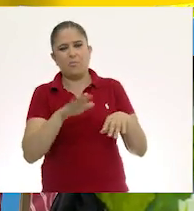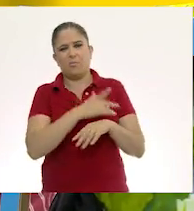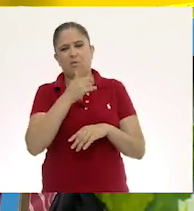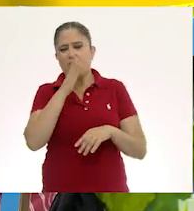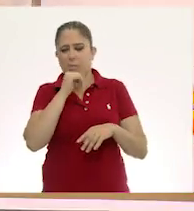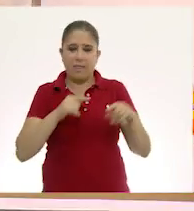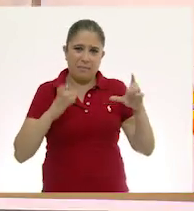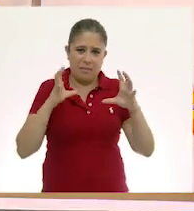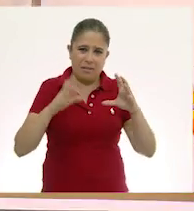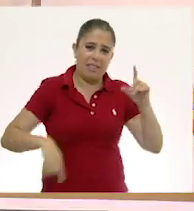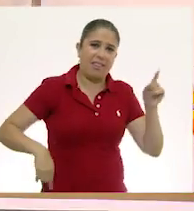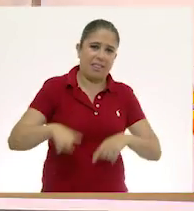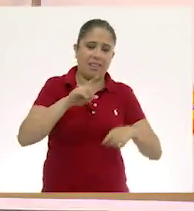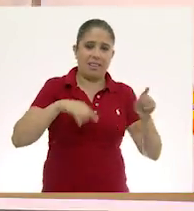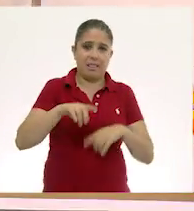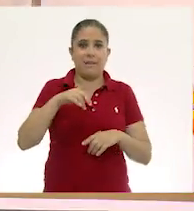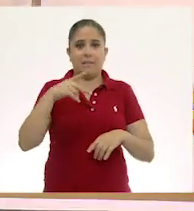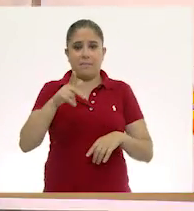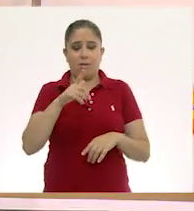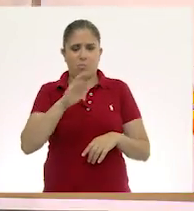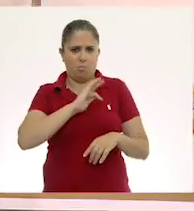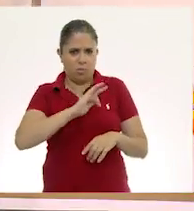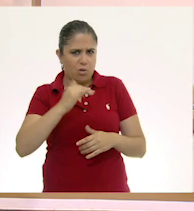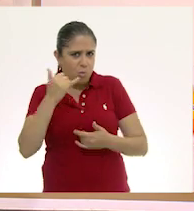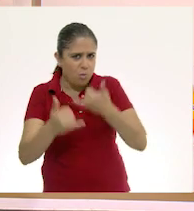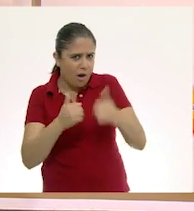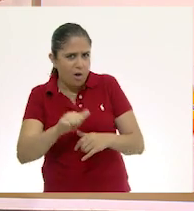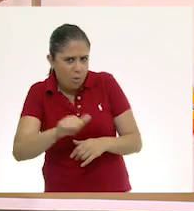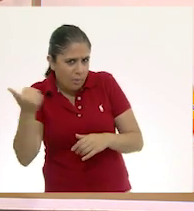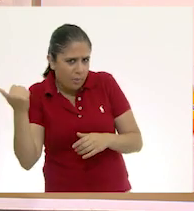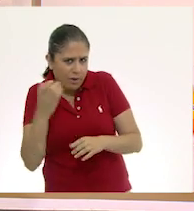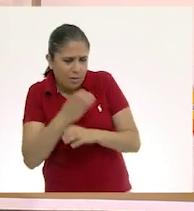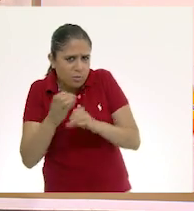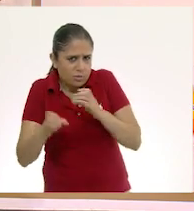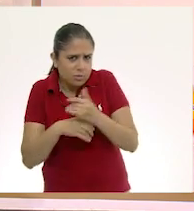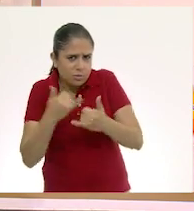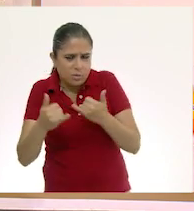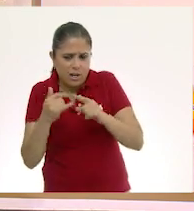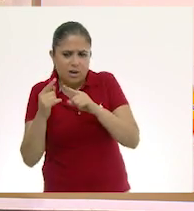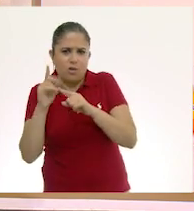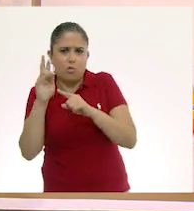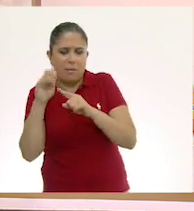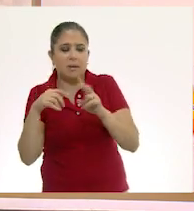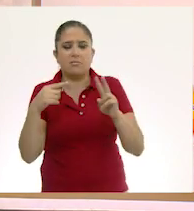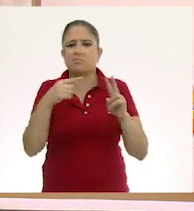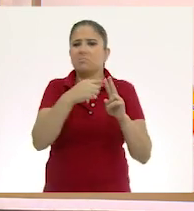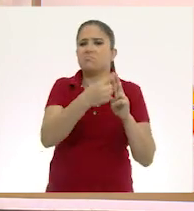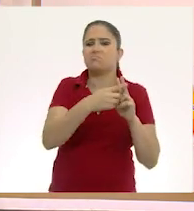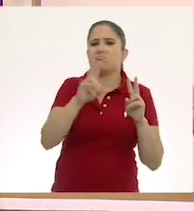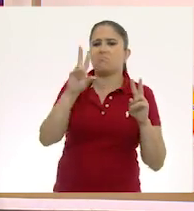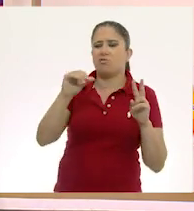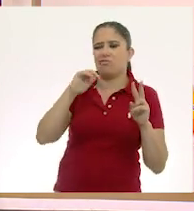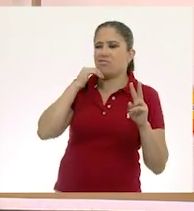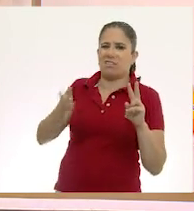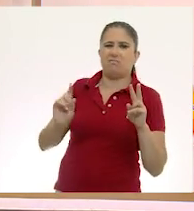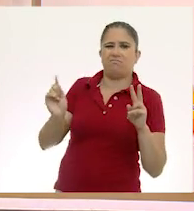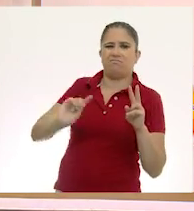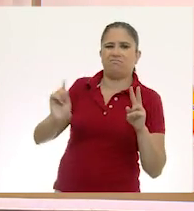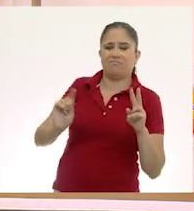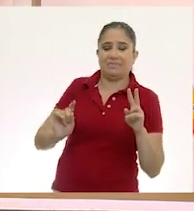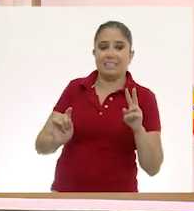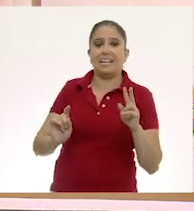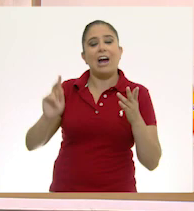podía patear su balón. Pero que podía jugar a otra cosa. Pero sugirió otra cosa. ¿Cierto? Y ellas no quisieron. Vamos a volver a